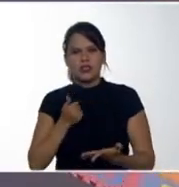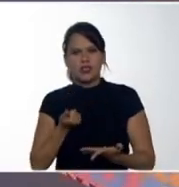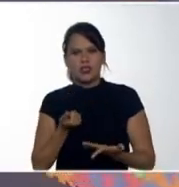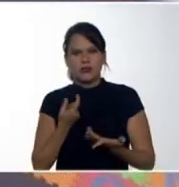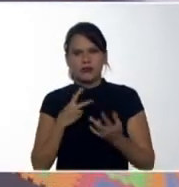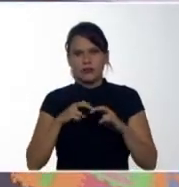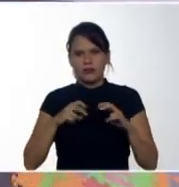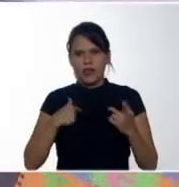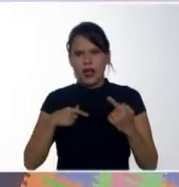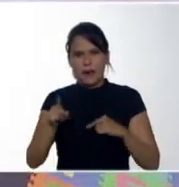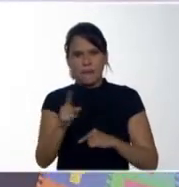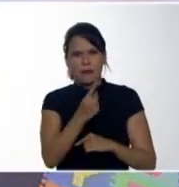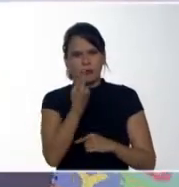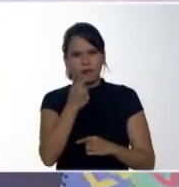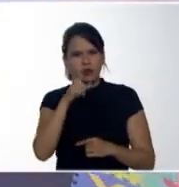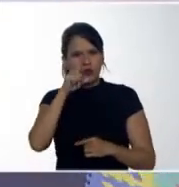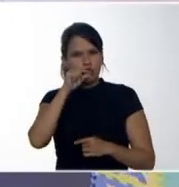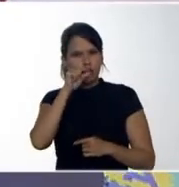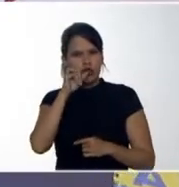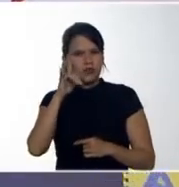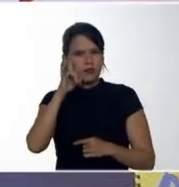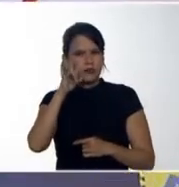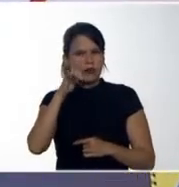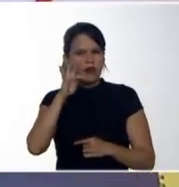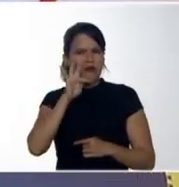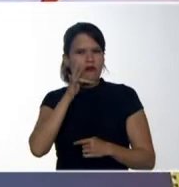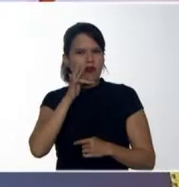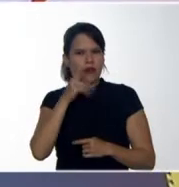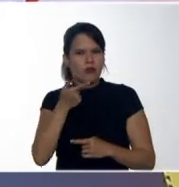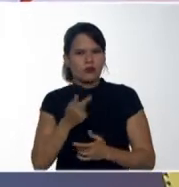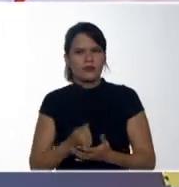primera fuente, que es en Twitter, Instagram y Facebook,